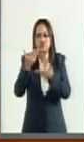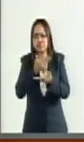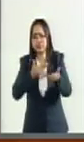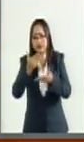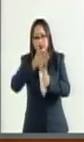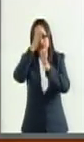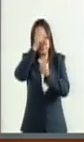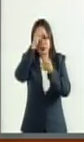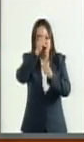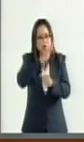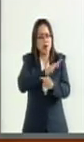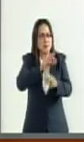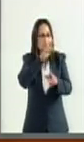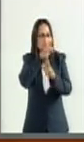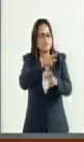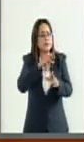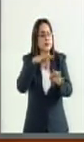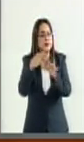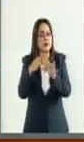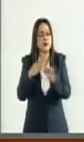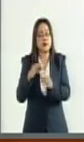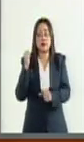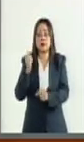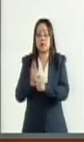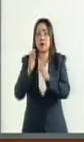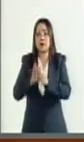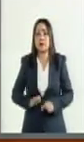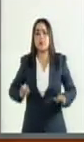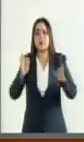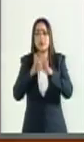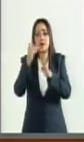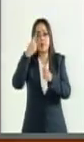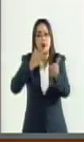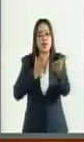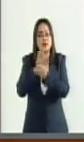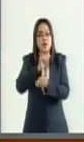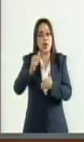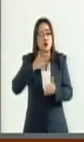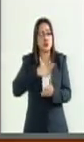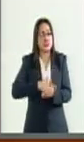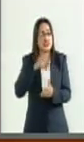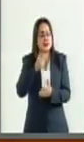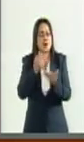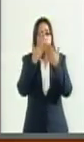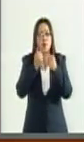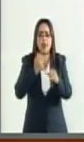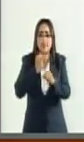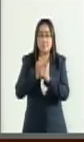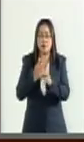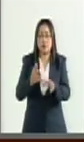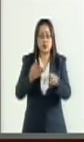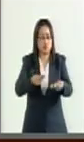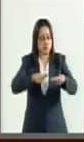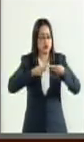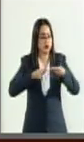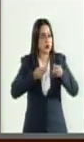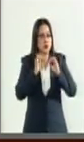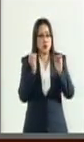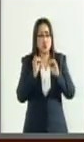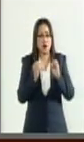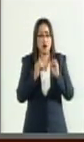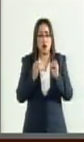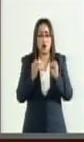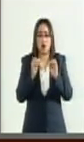permitieron identificar que una barrera importante de acceso a la justicia es la falta de información oportuna y de